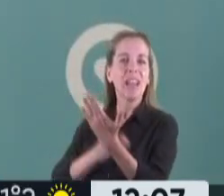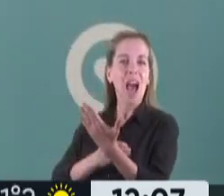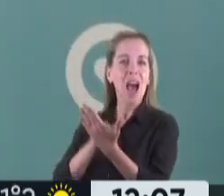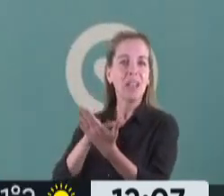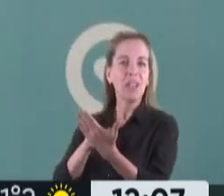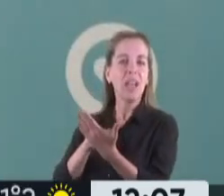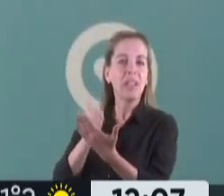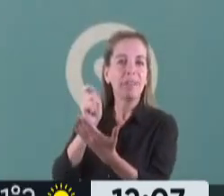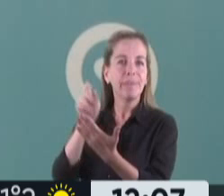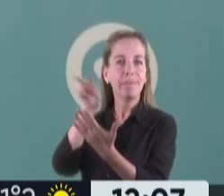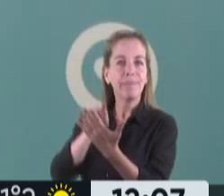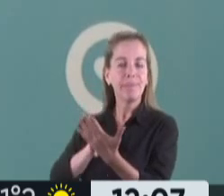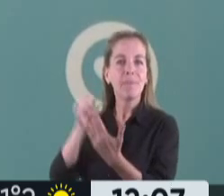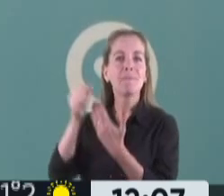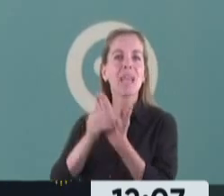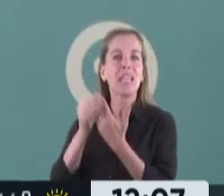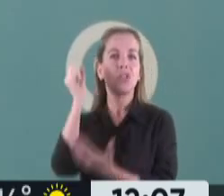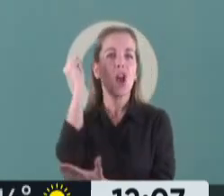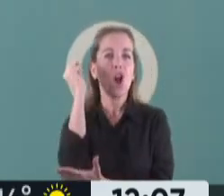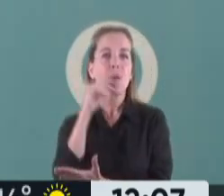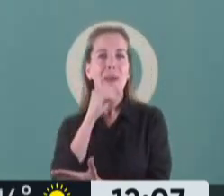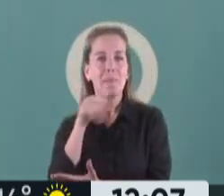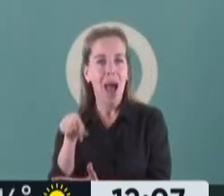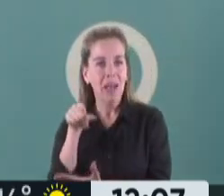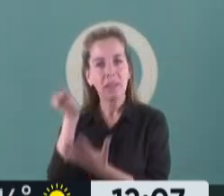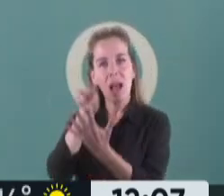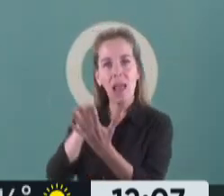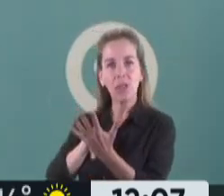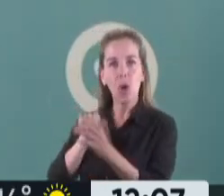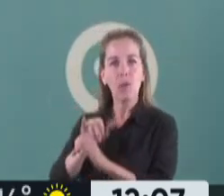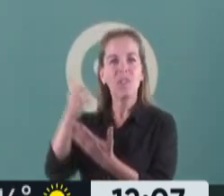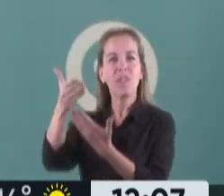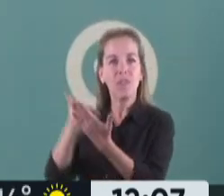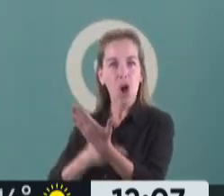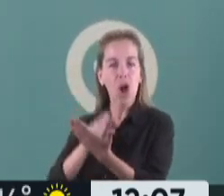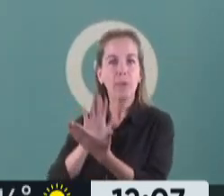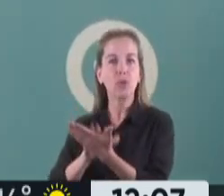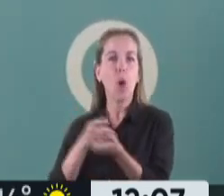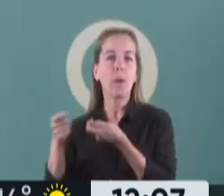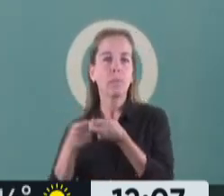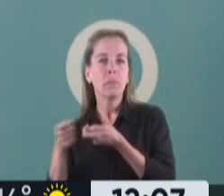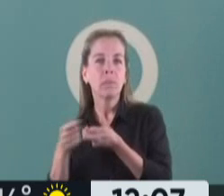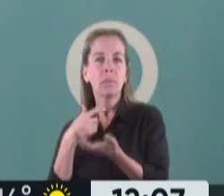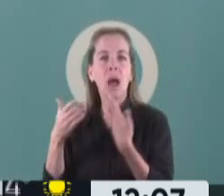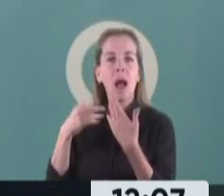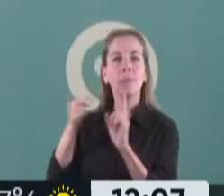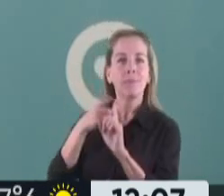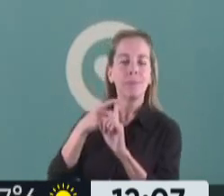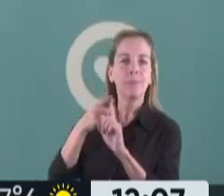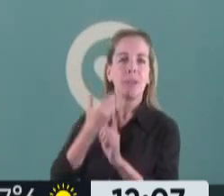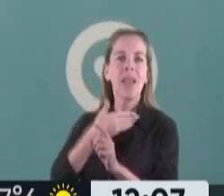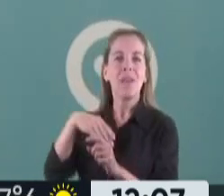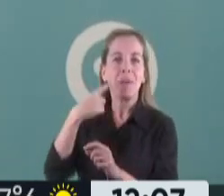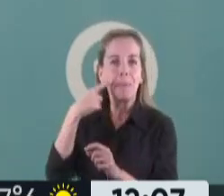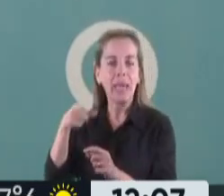por parte del ministro de Economía alrededor de lo que significan las negociaciones que estamos llevando con el Fondo Monetario